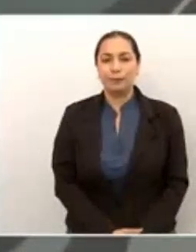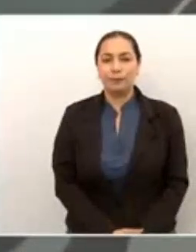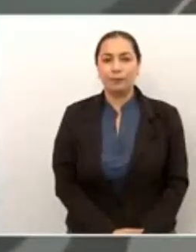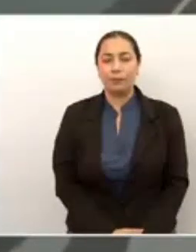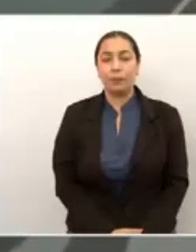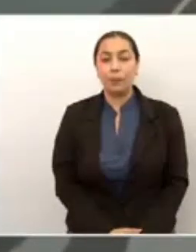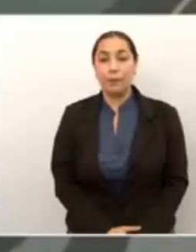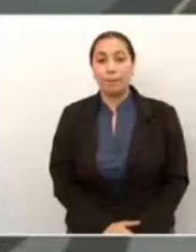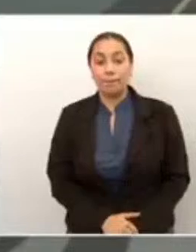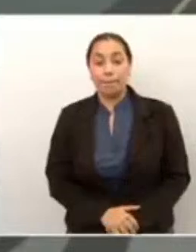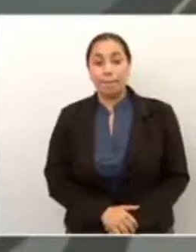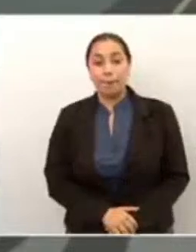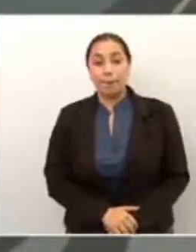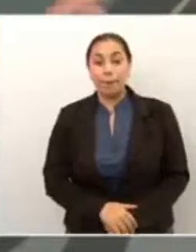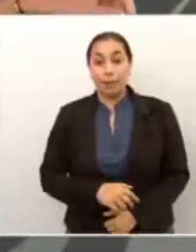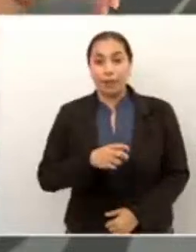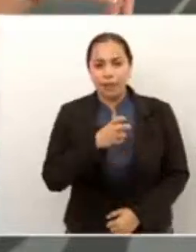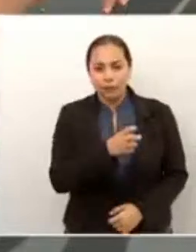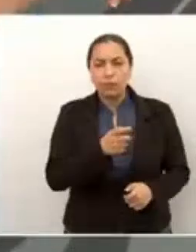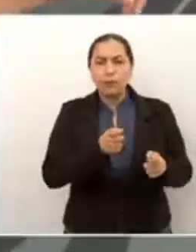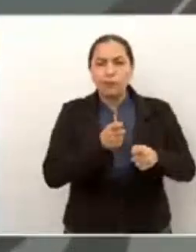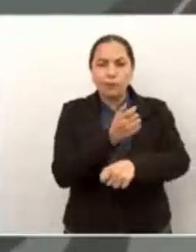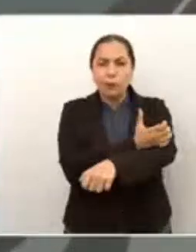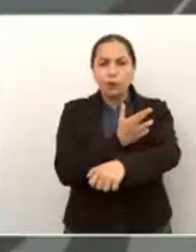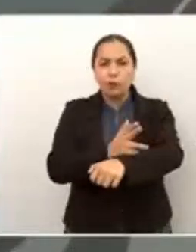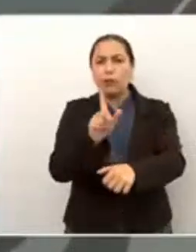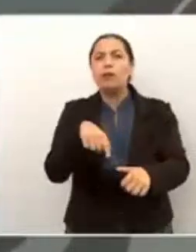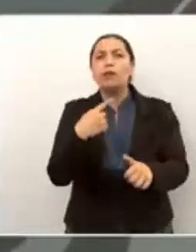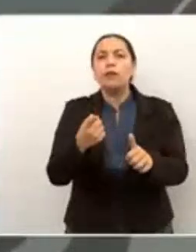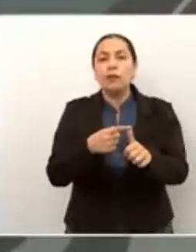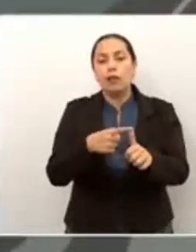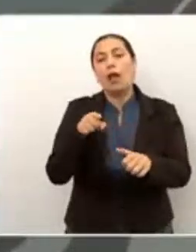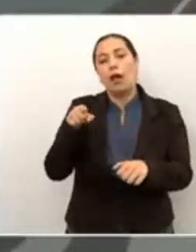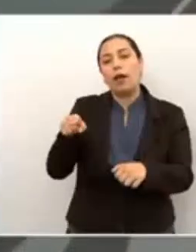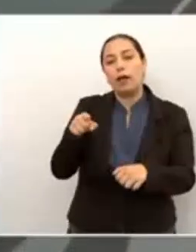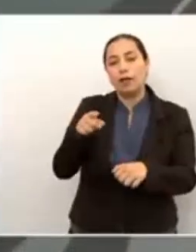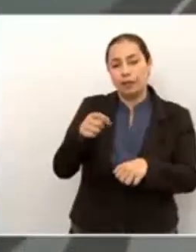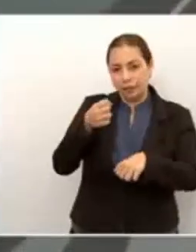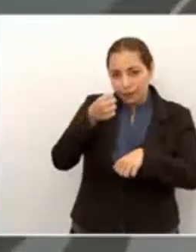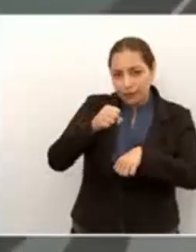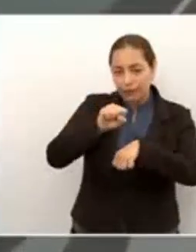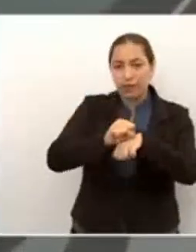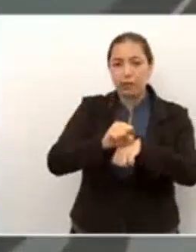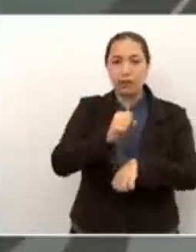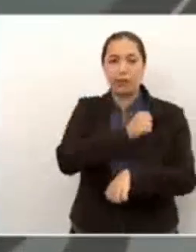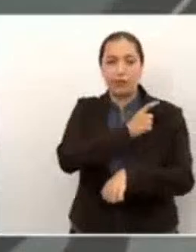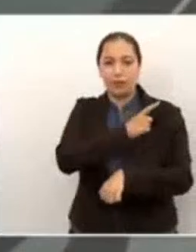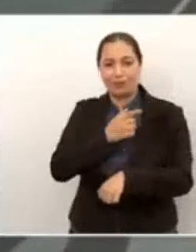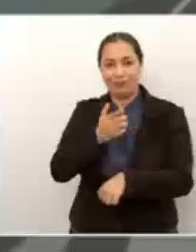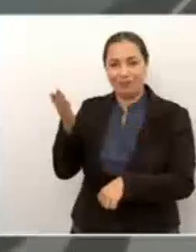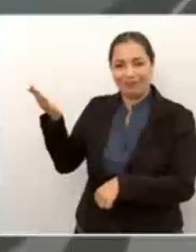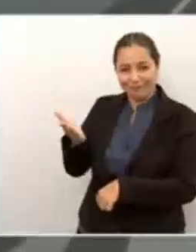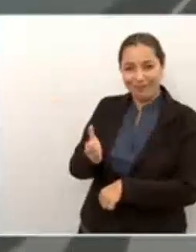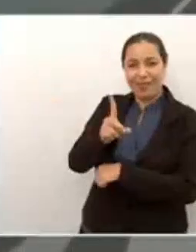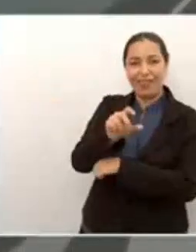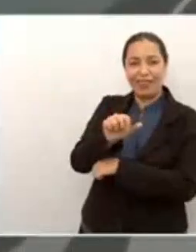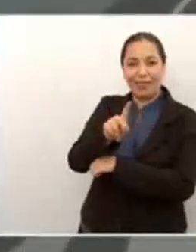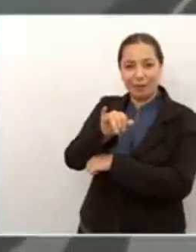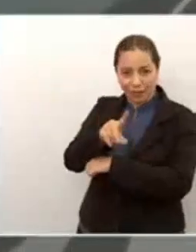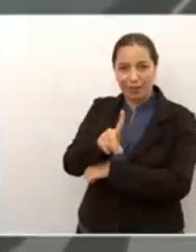¿Quién los coordina? El secretario de Salud, David Kersenovich, que está aquí con nosotros.